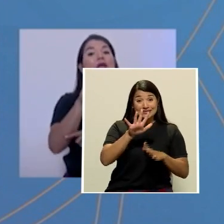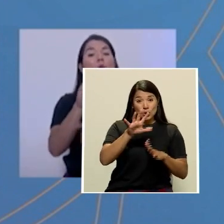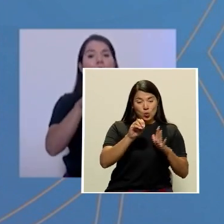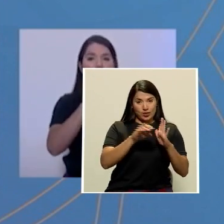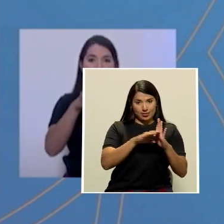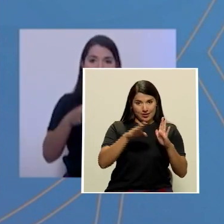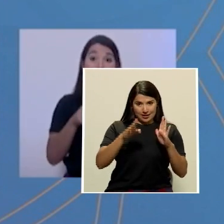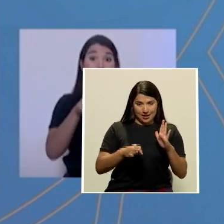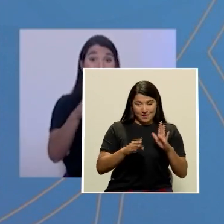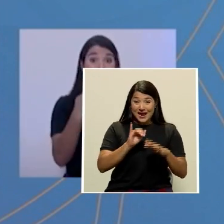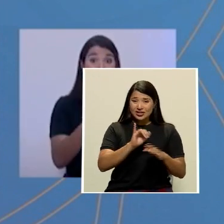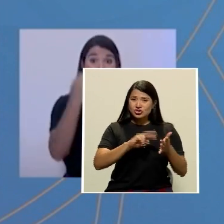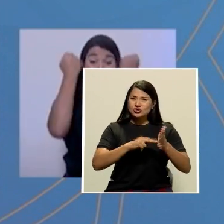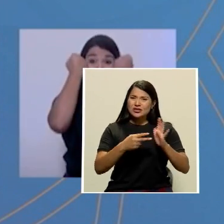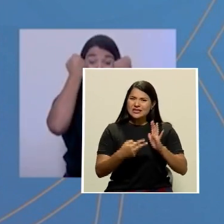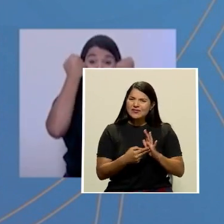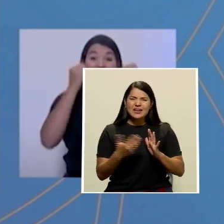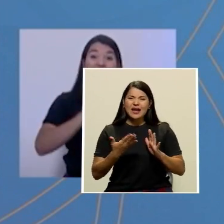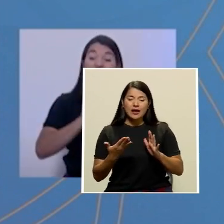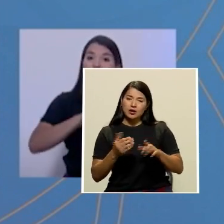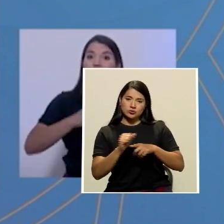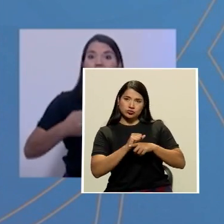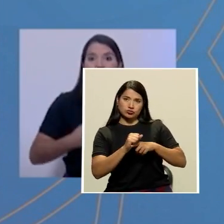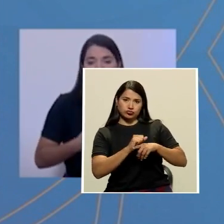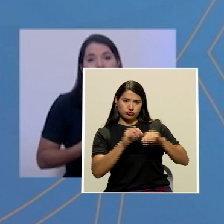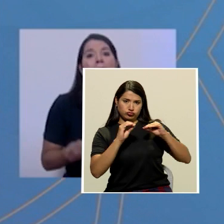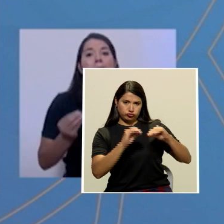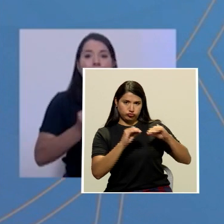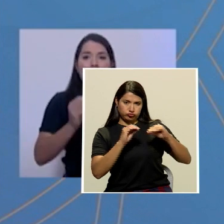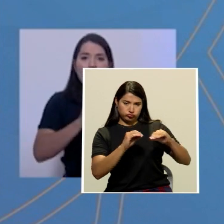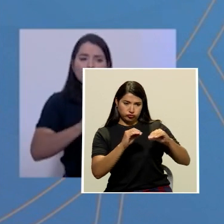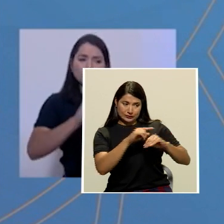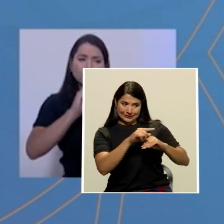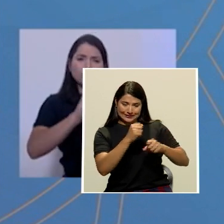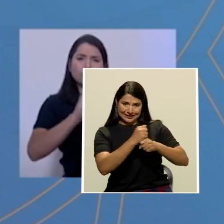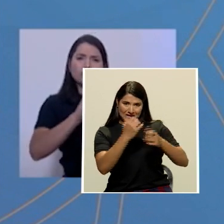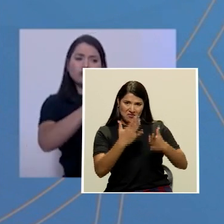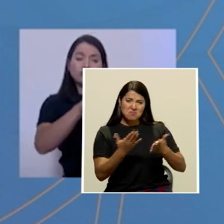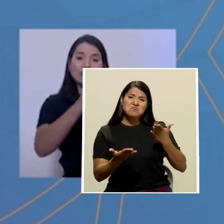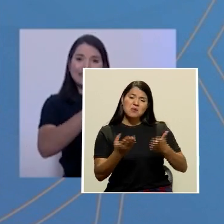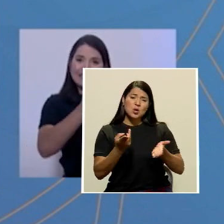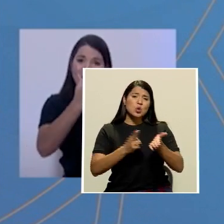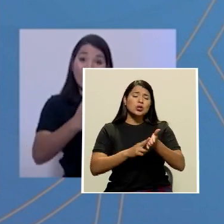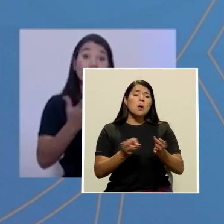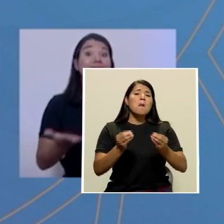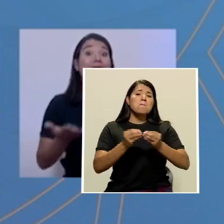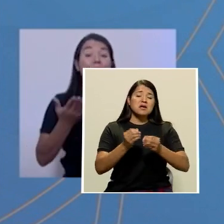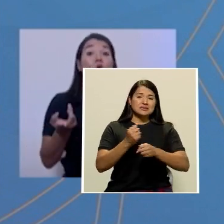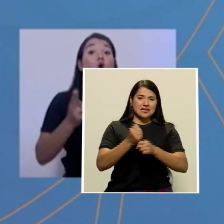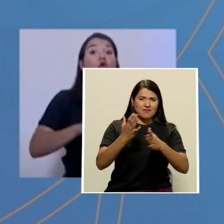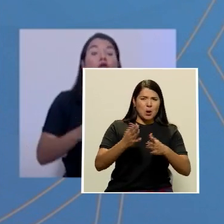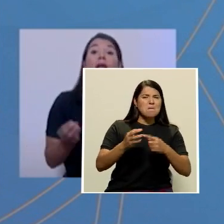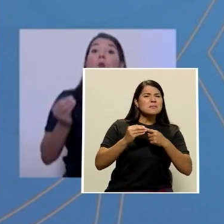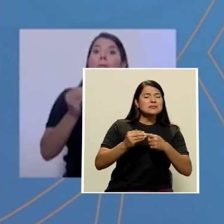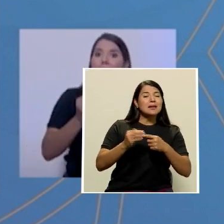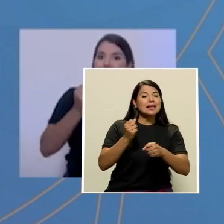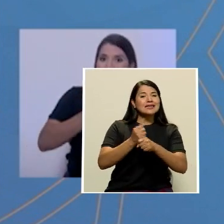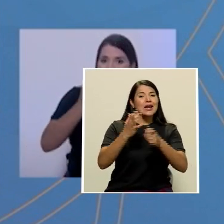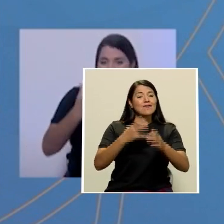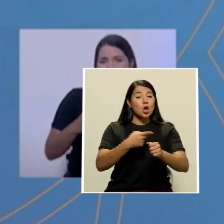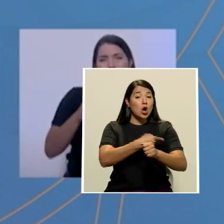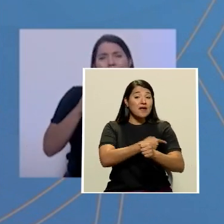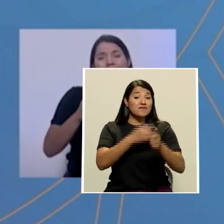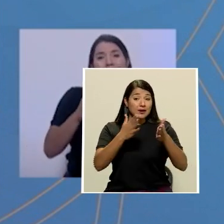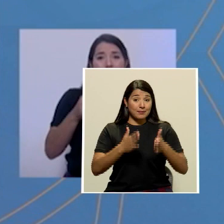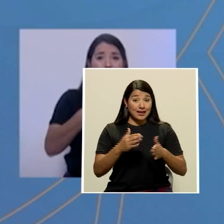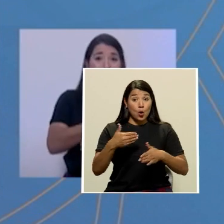camas. Esto implica capacitación de personal, probablemente también vamos a contratar un poco más de personal, sobre todo personal de enfermería.